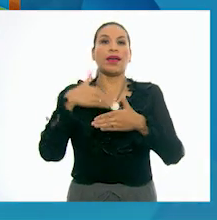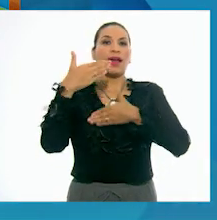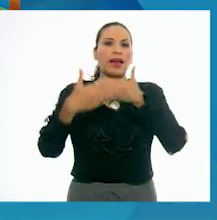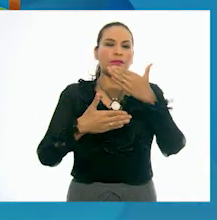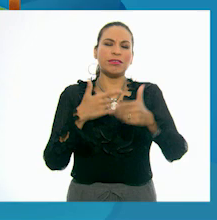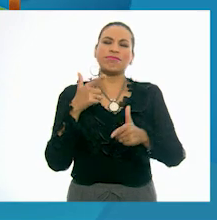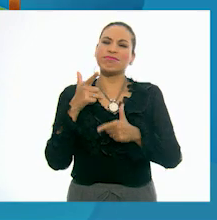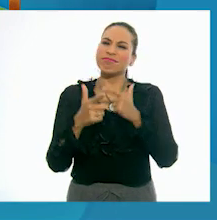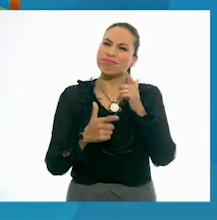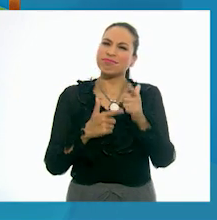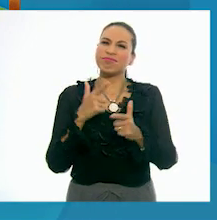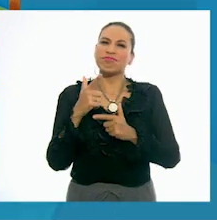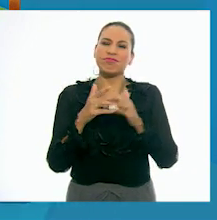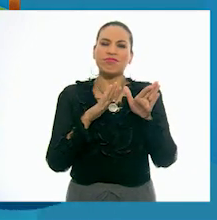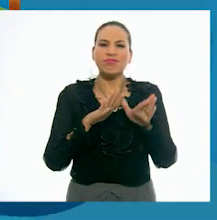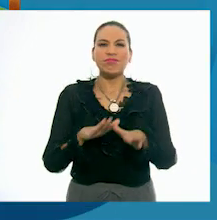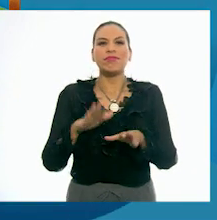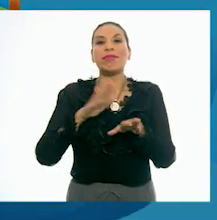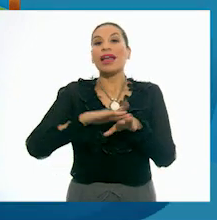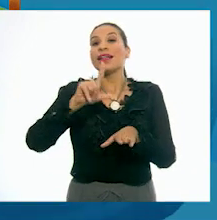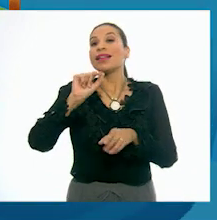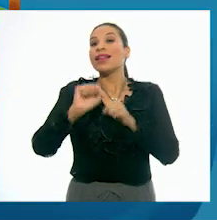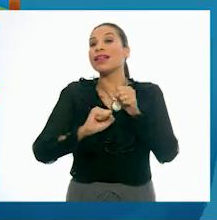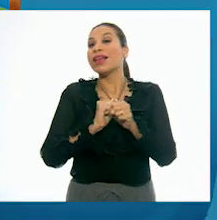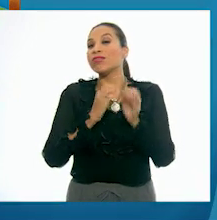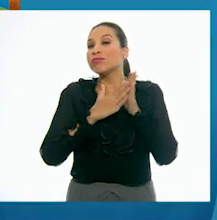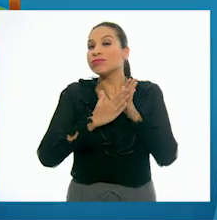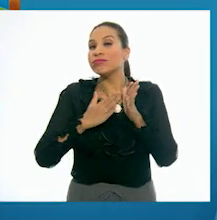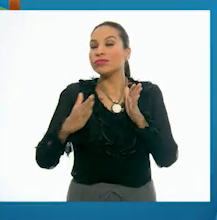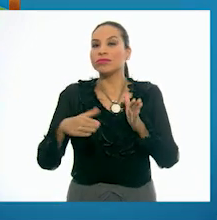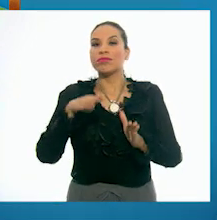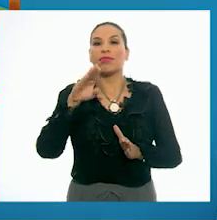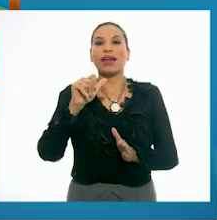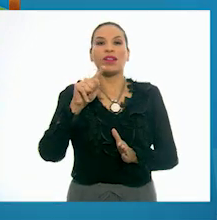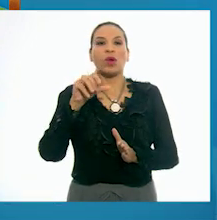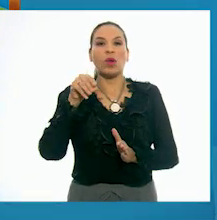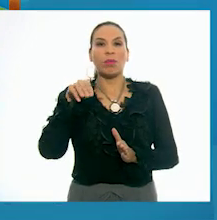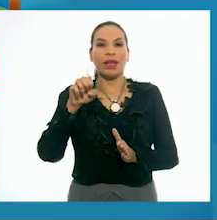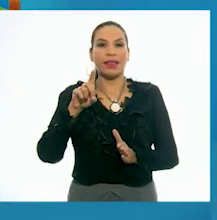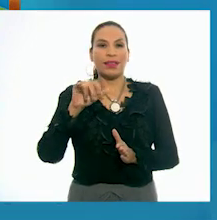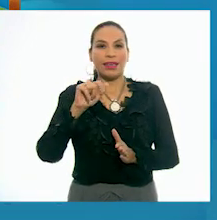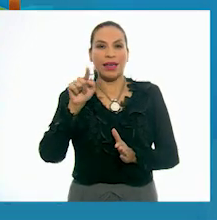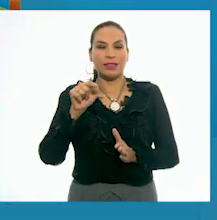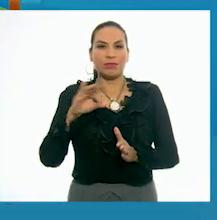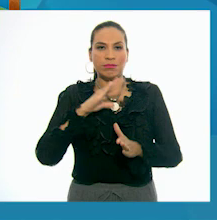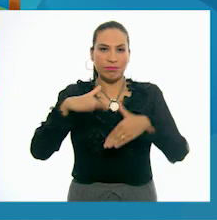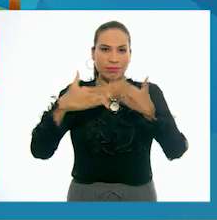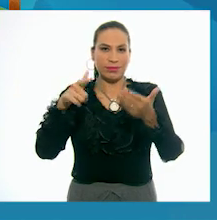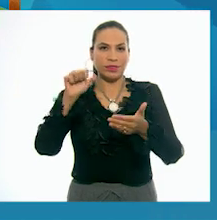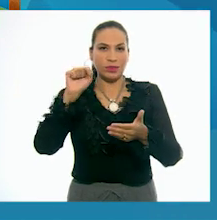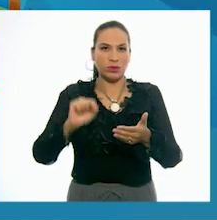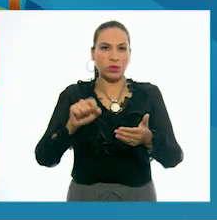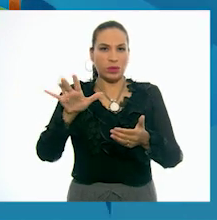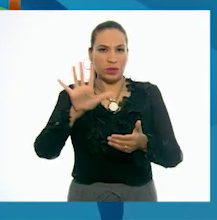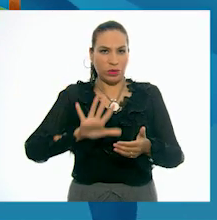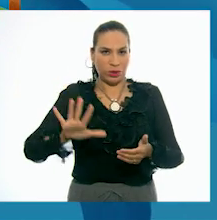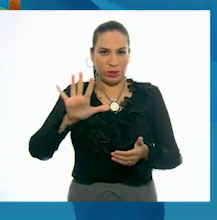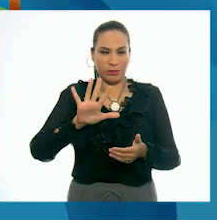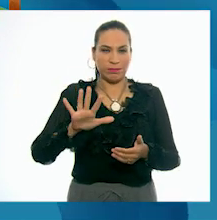fue lento y tuvieron que pasar más de 70 años para que Bartolomé Díaz alcanzara el extremo sur del